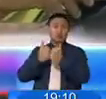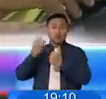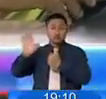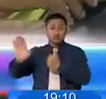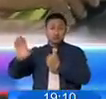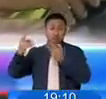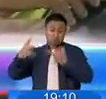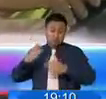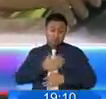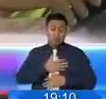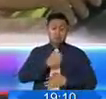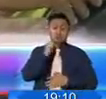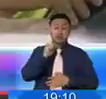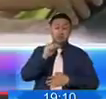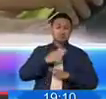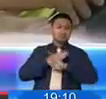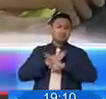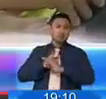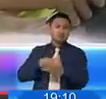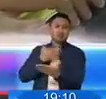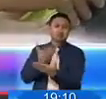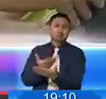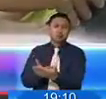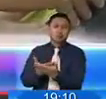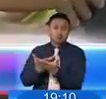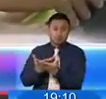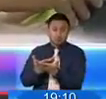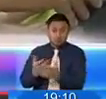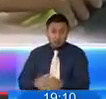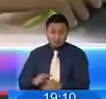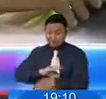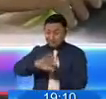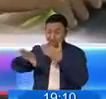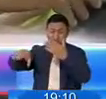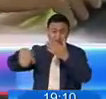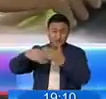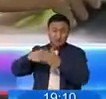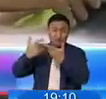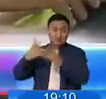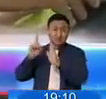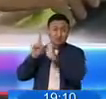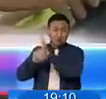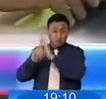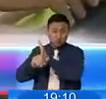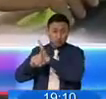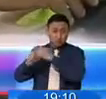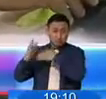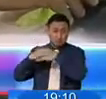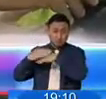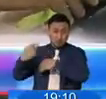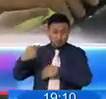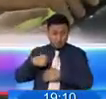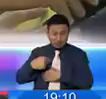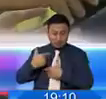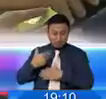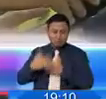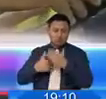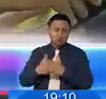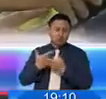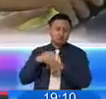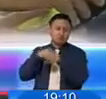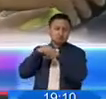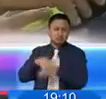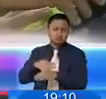derecho es plantear toda nuestra defensa. Cuando conozcamos la integralidad de todas las denuncias presentadas, podremos entonces también presentar